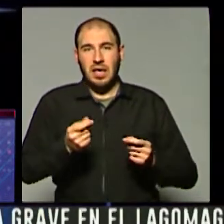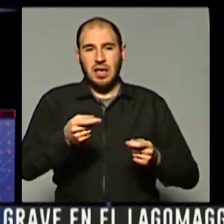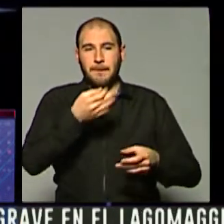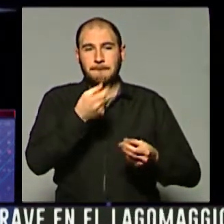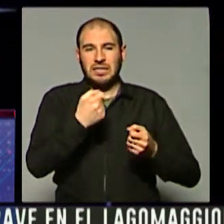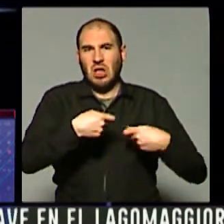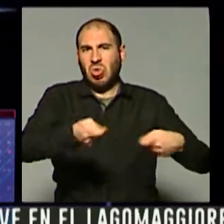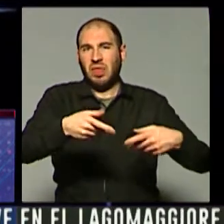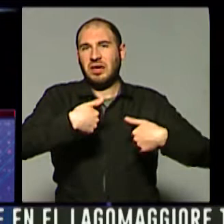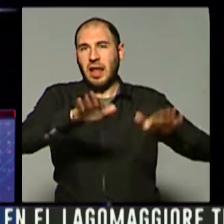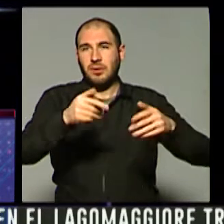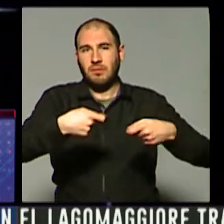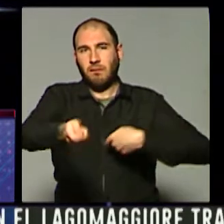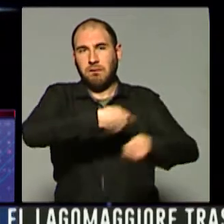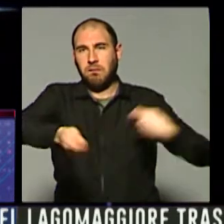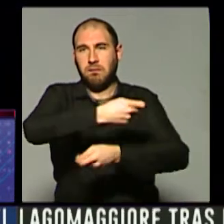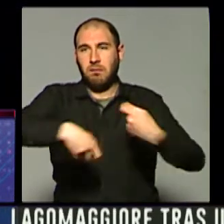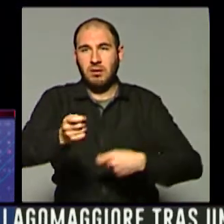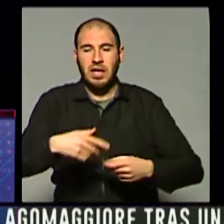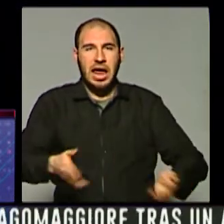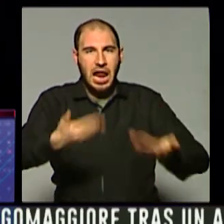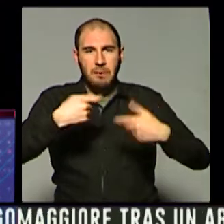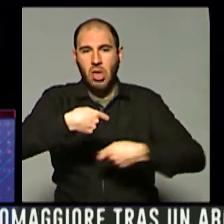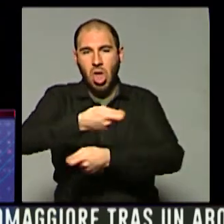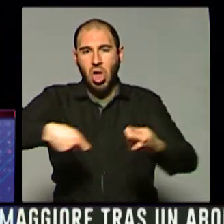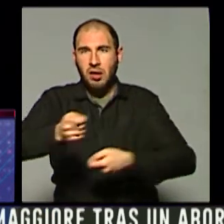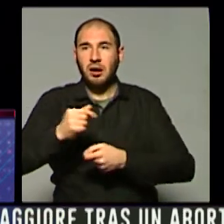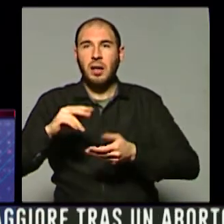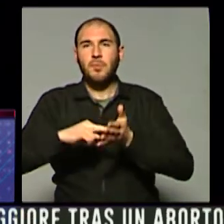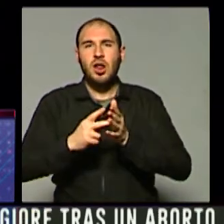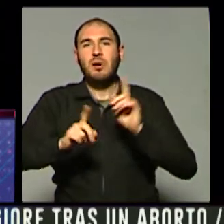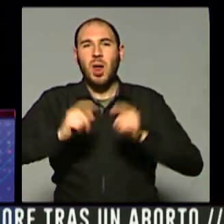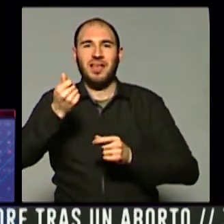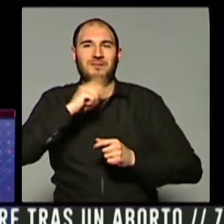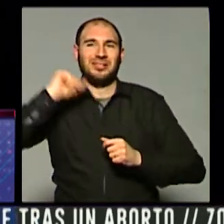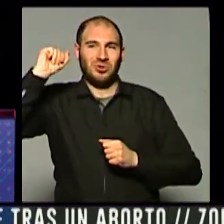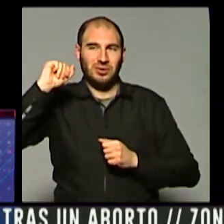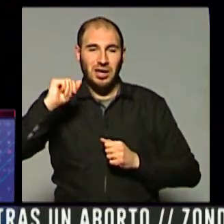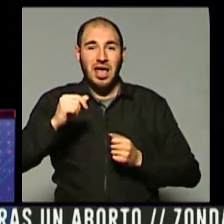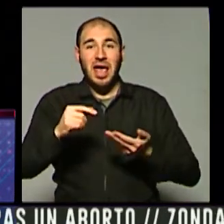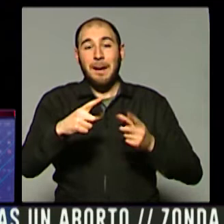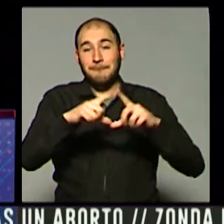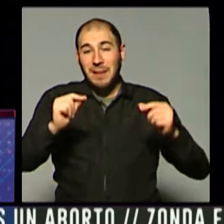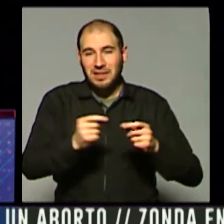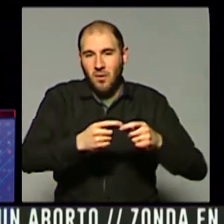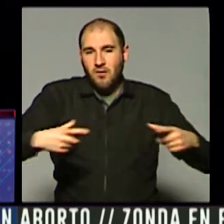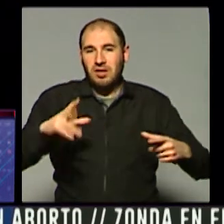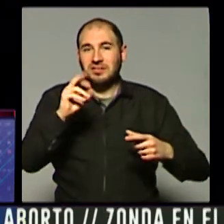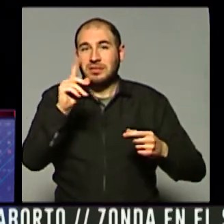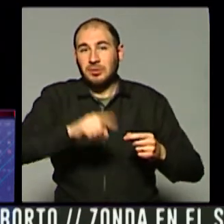cada vez más rápido lo hace circular a una velocidad más rápida y esto termina generando inflación. Si la base monetaria crece al